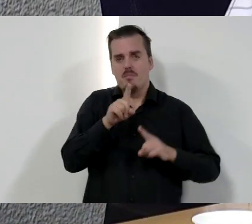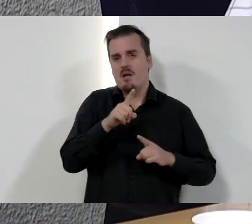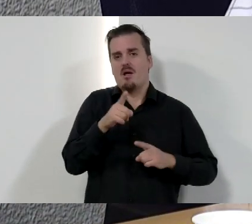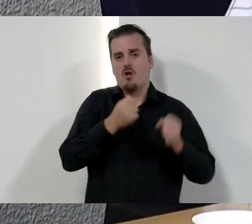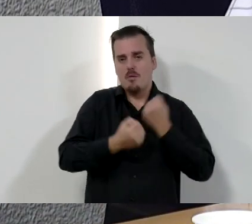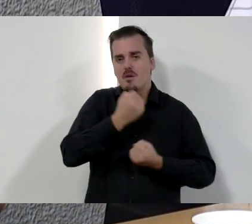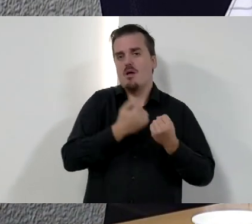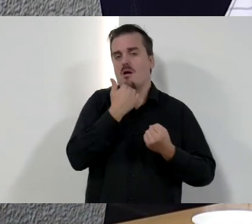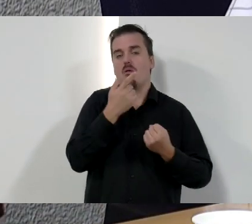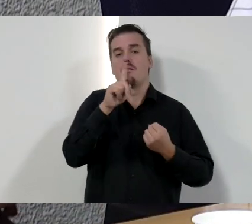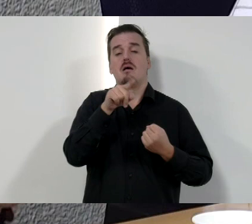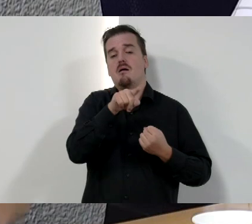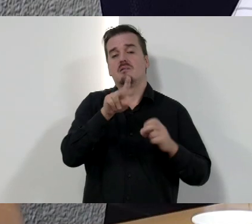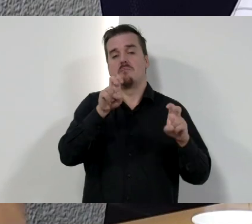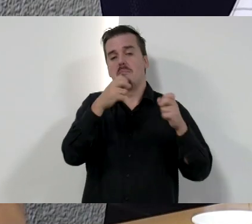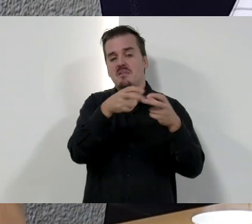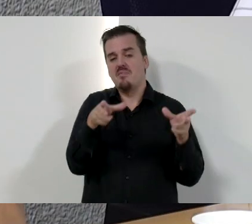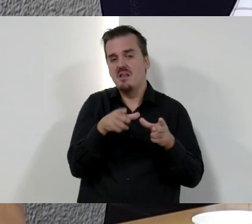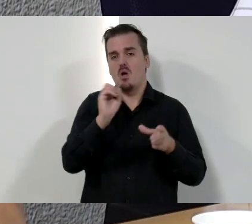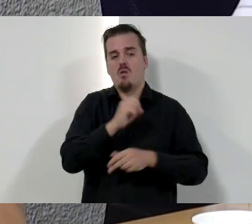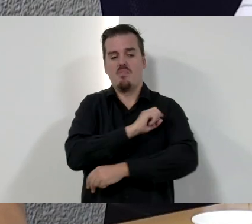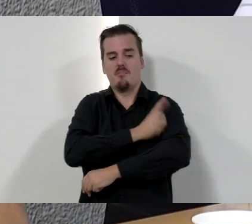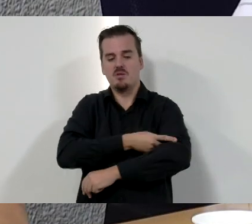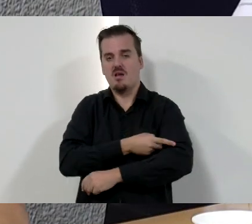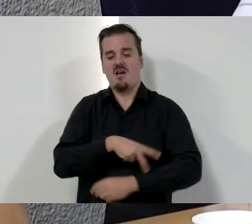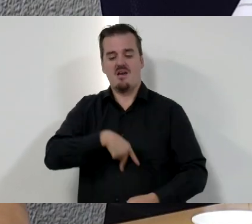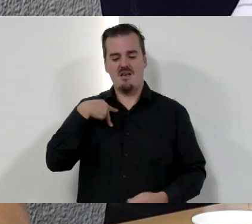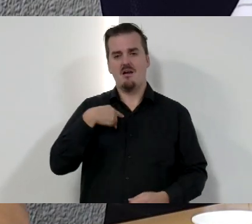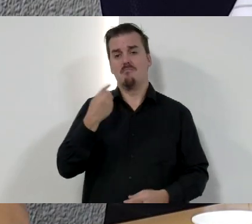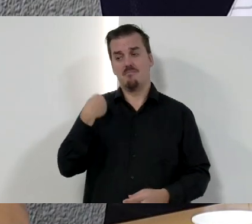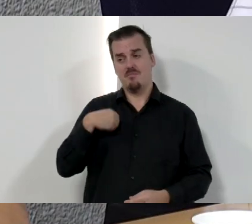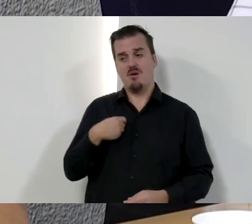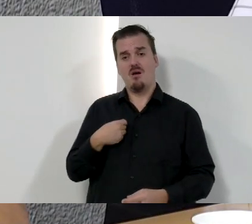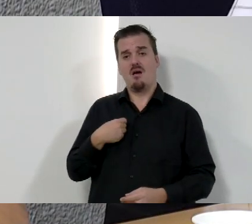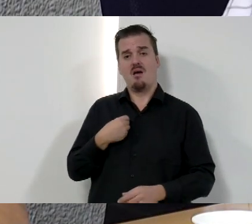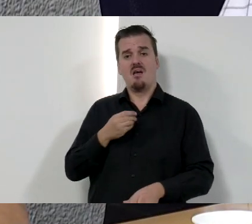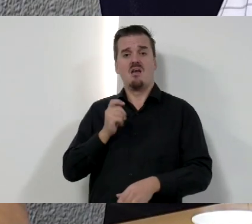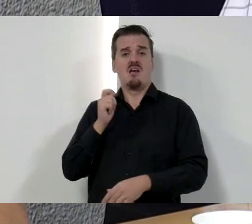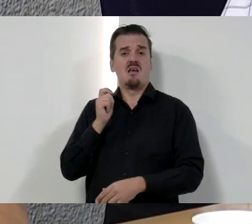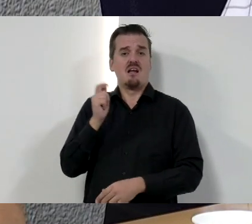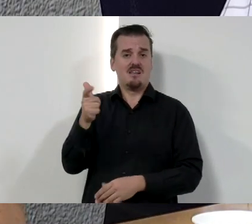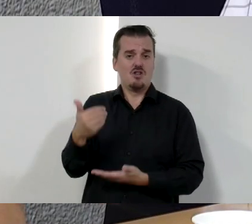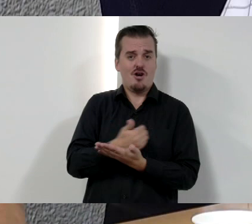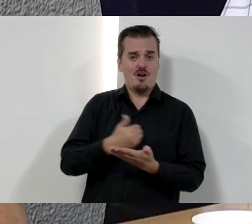de momento, pues tampoco pensamos, los ingresos también son reducidos en el patronato de deportes. Y también tenemos que